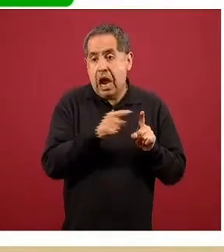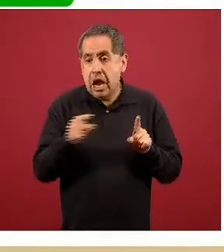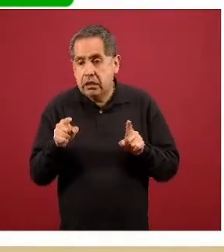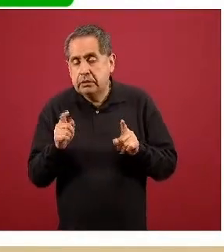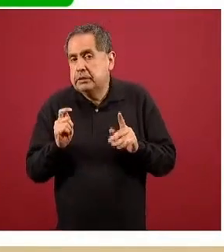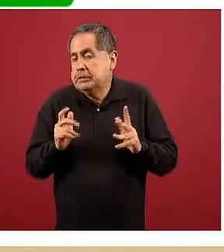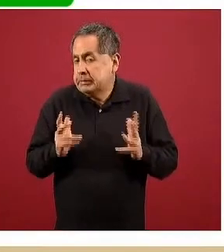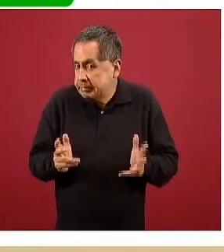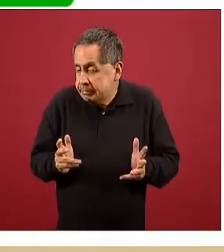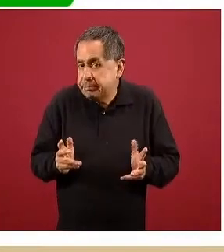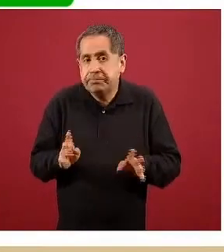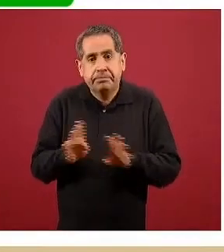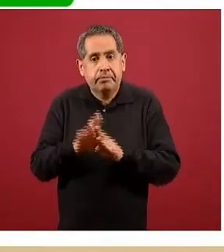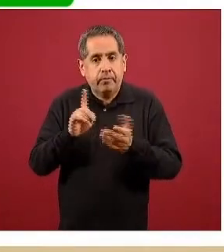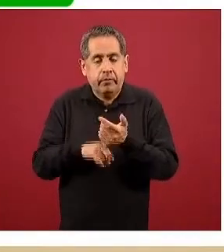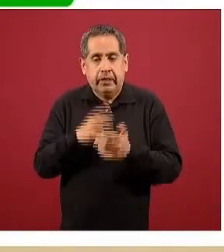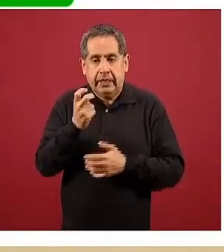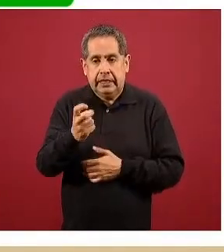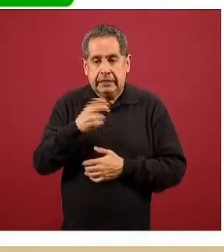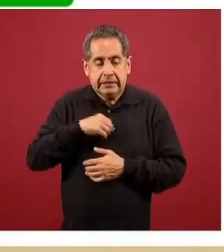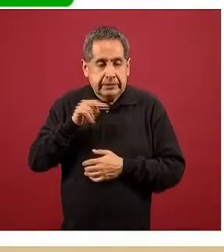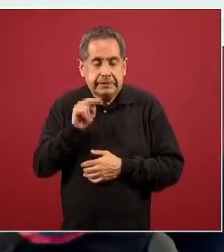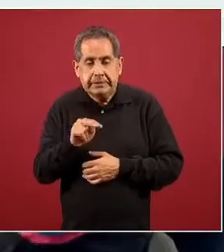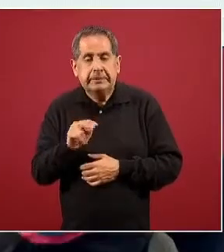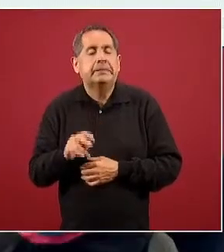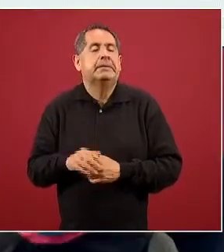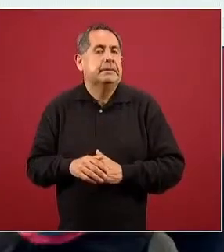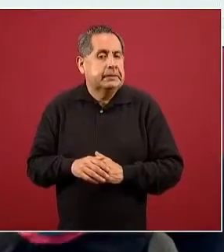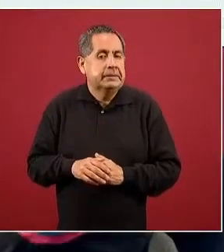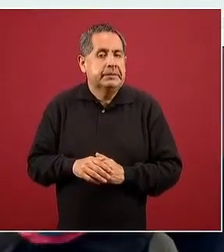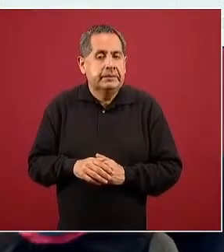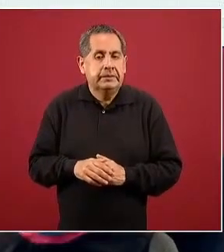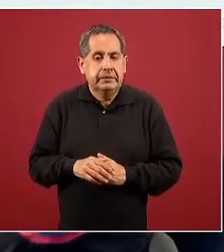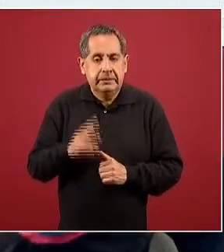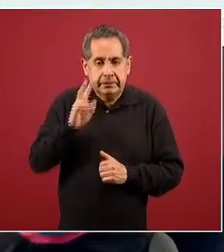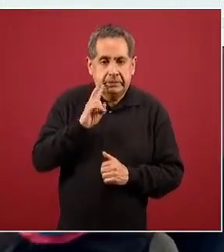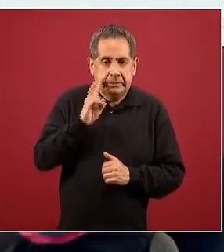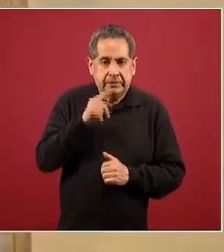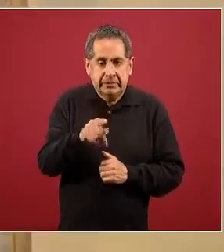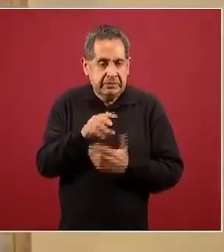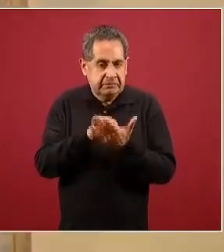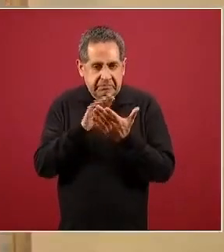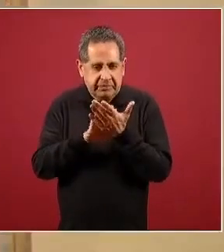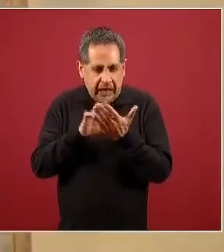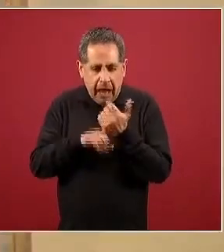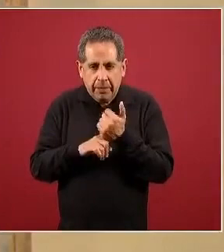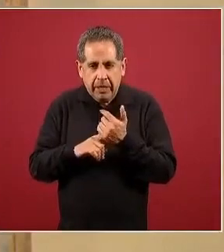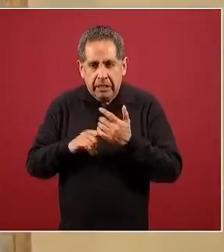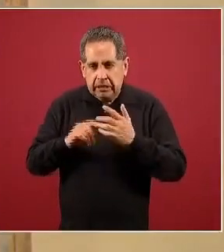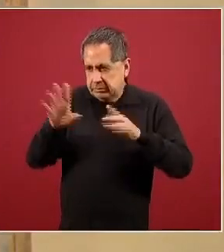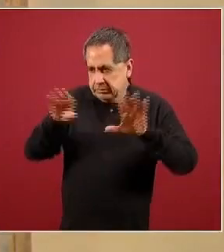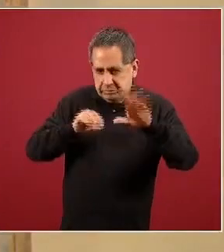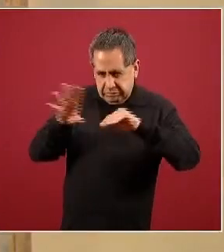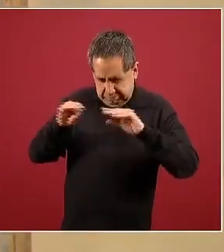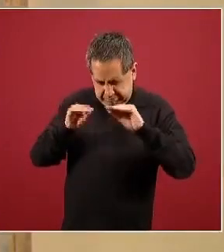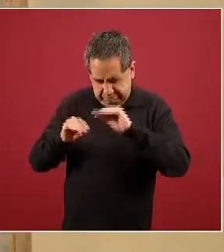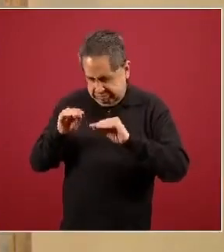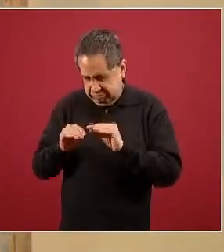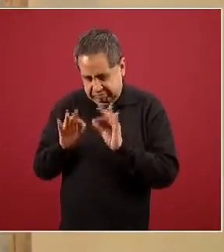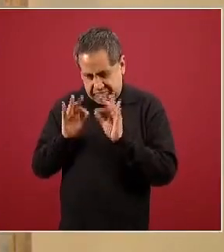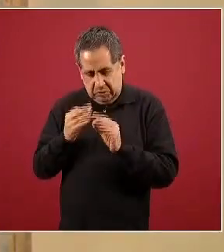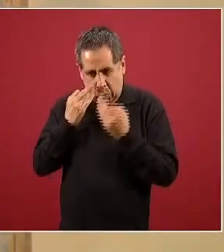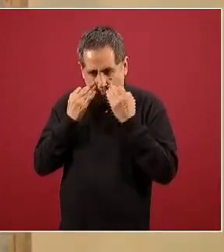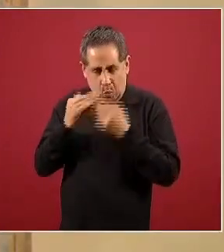concluido y es cuando se tienen los datos duros y los datos más